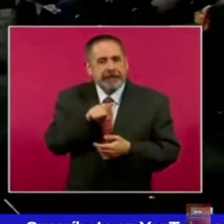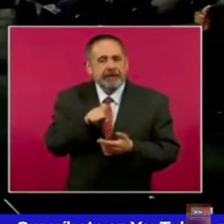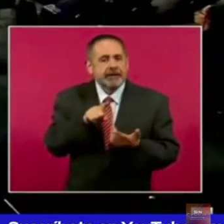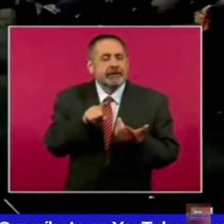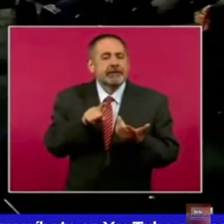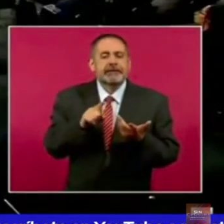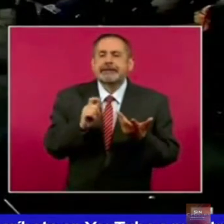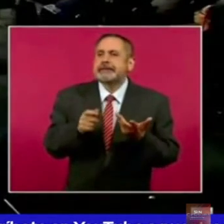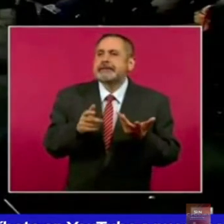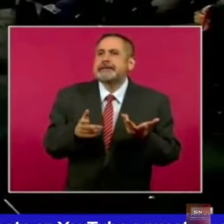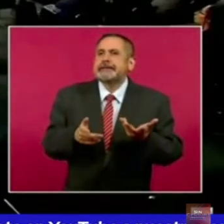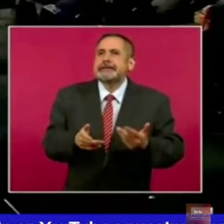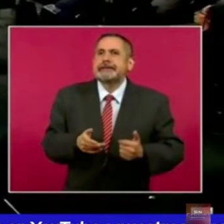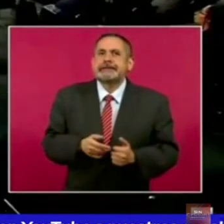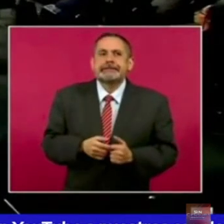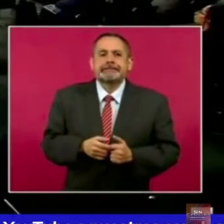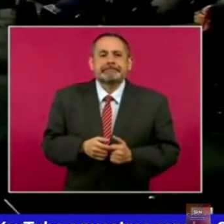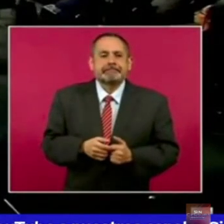sino